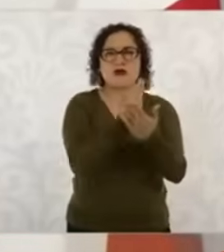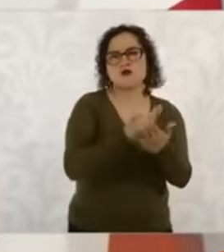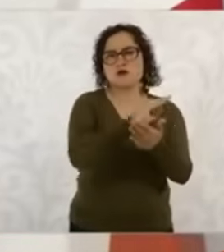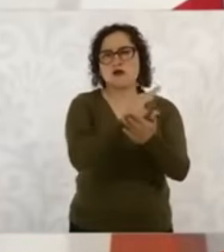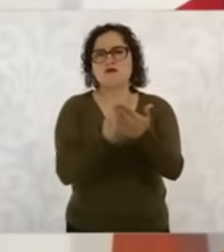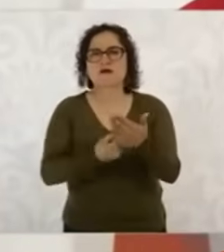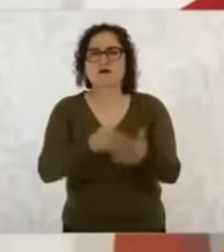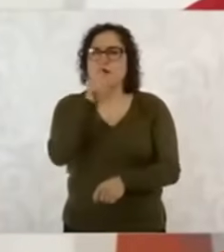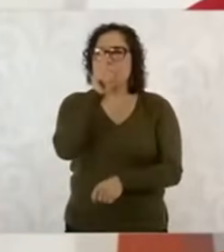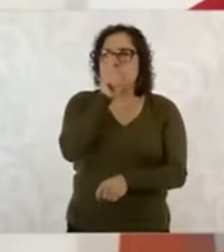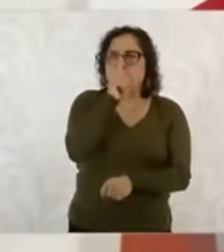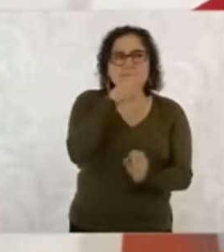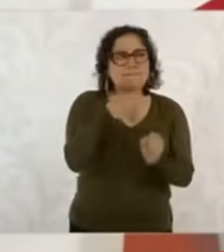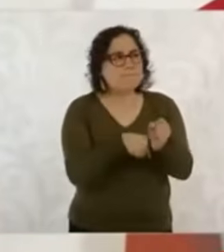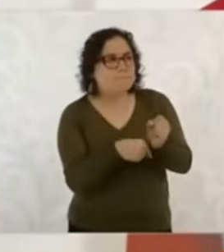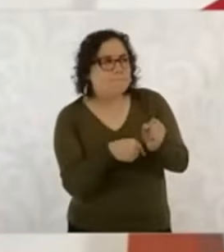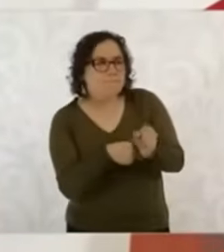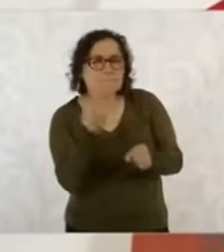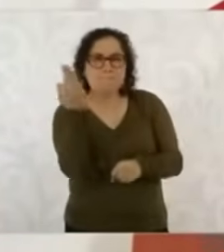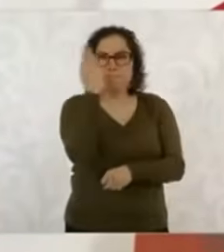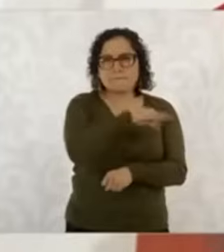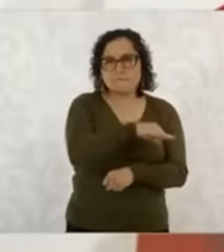facturas falsas.